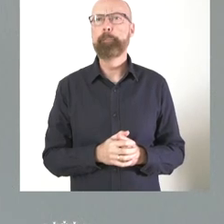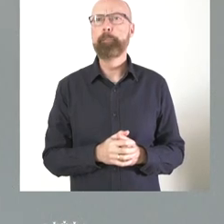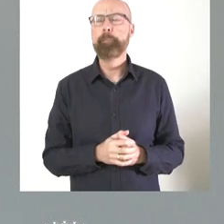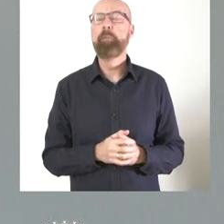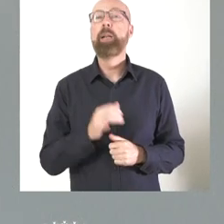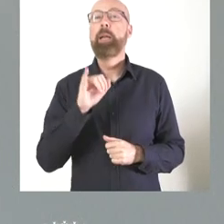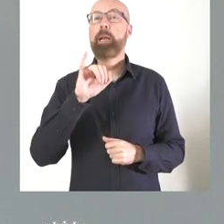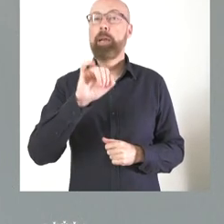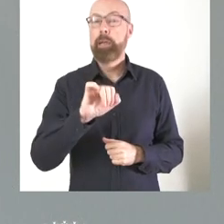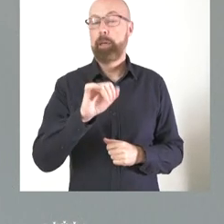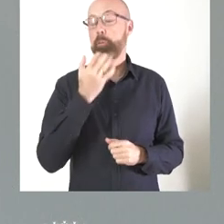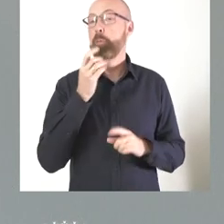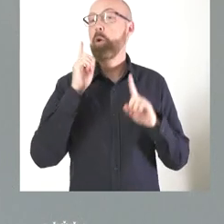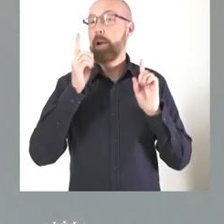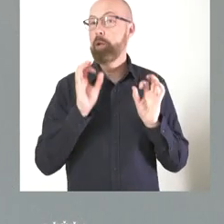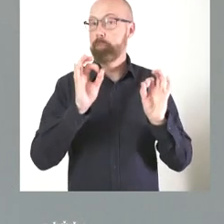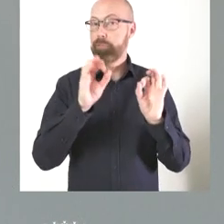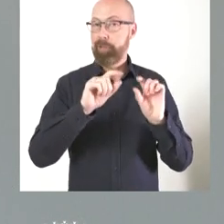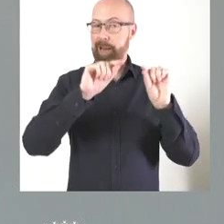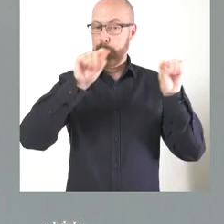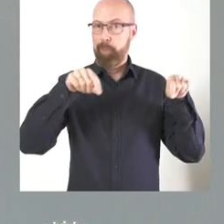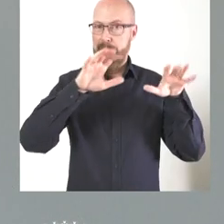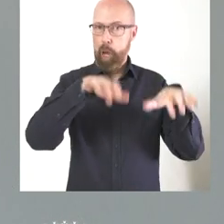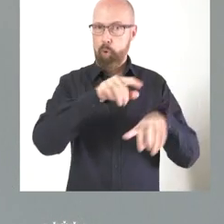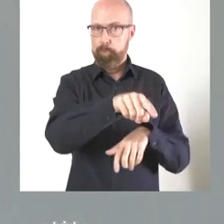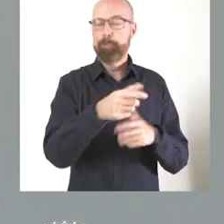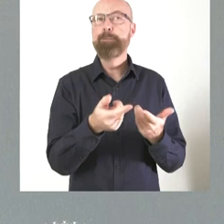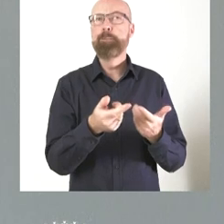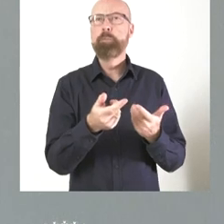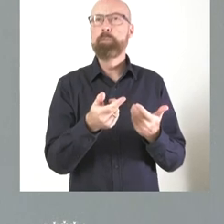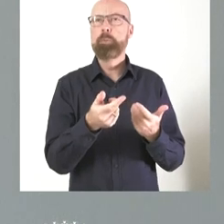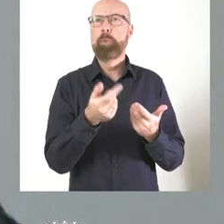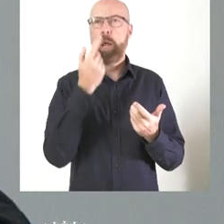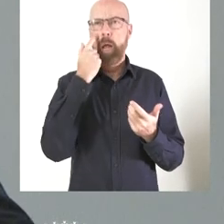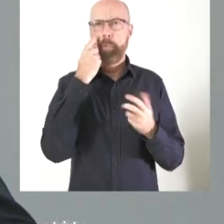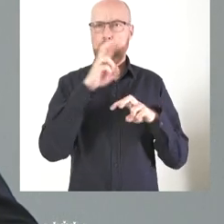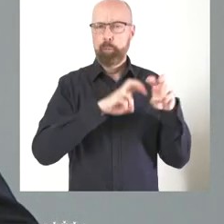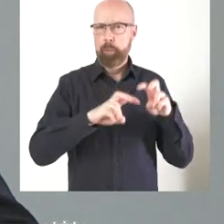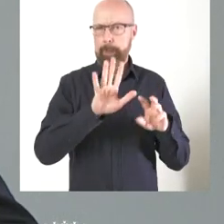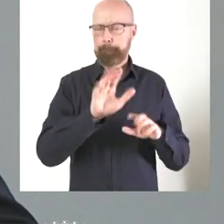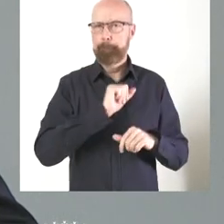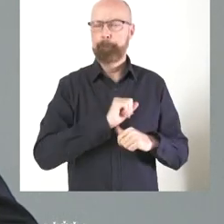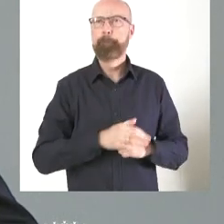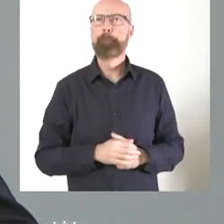y en el caso concreto de León cierto estaba viendo